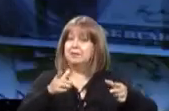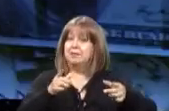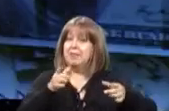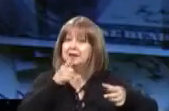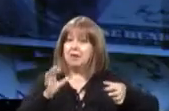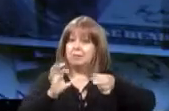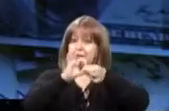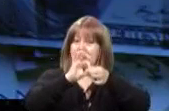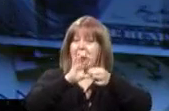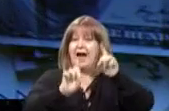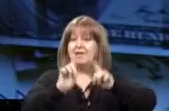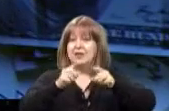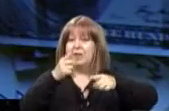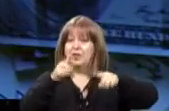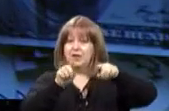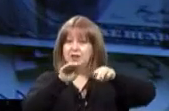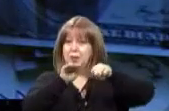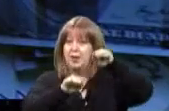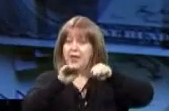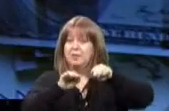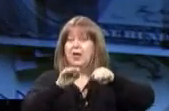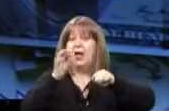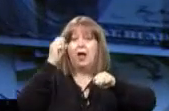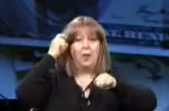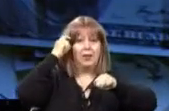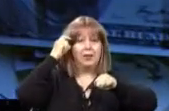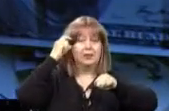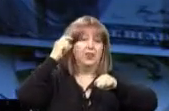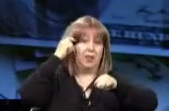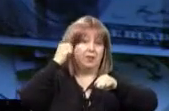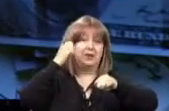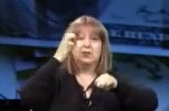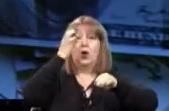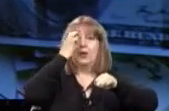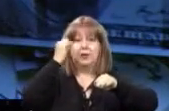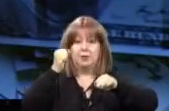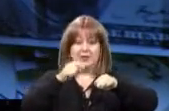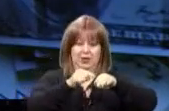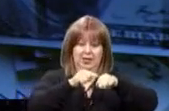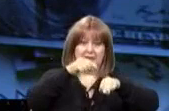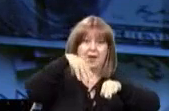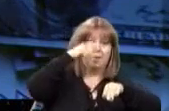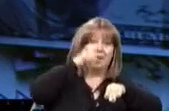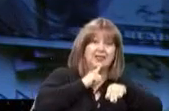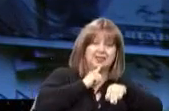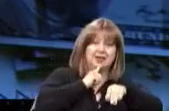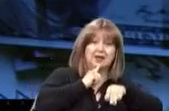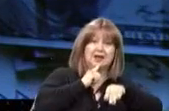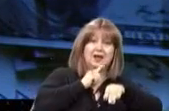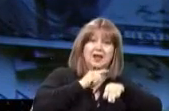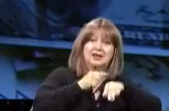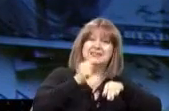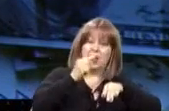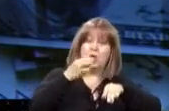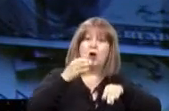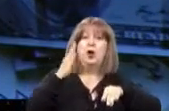a veces puede ser diferente, pero en general si vemos que está 20 pesos más arriba el dólar contado con liquidación o MEP, el blue seguramente en algún momento